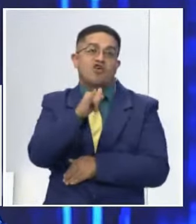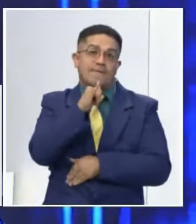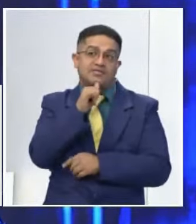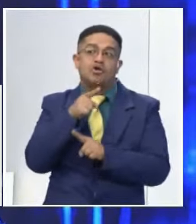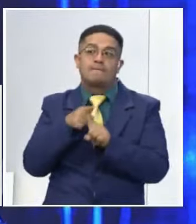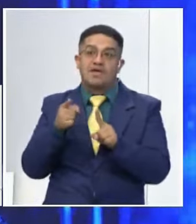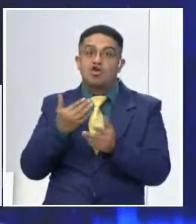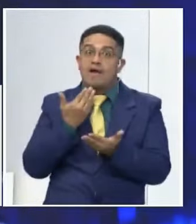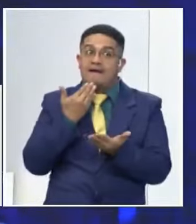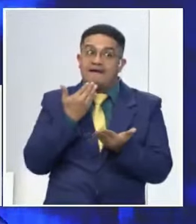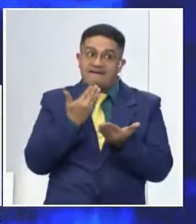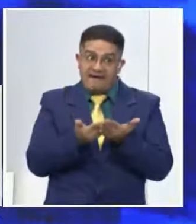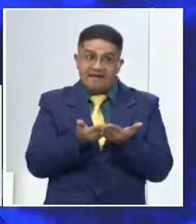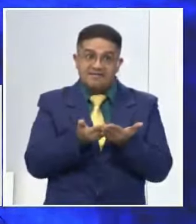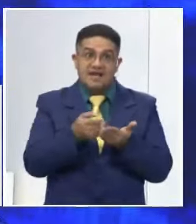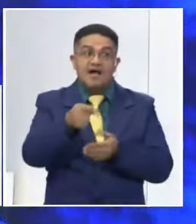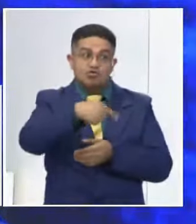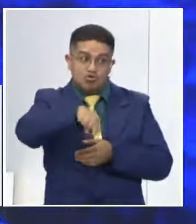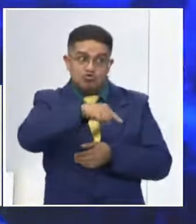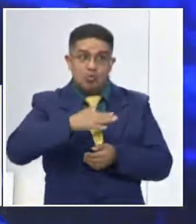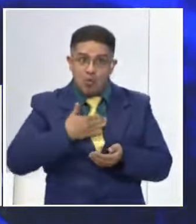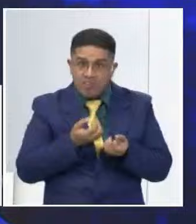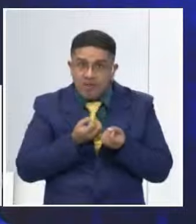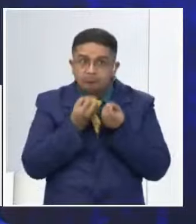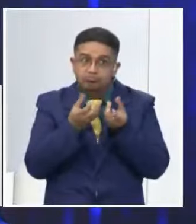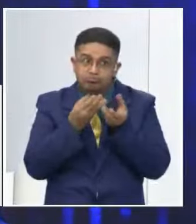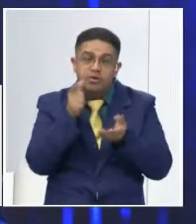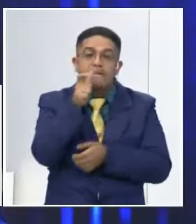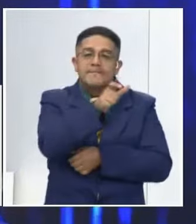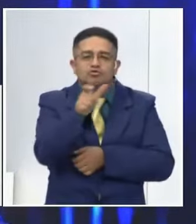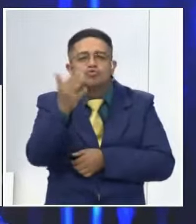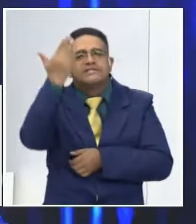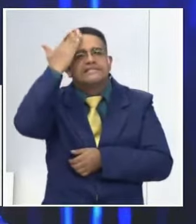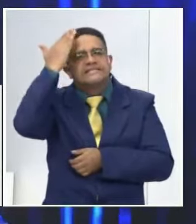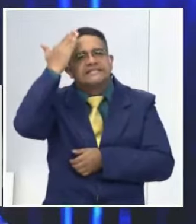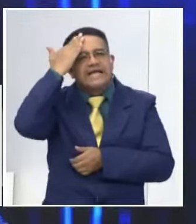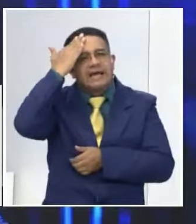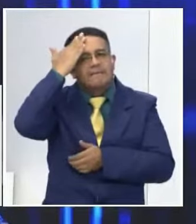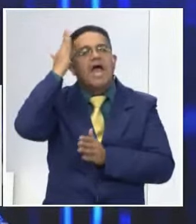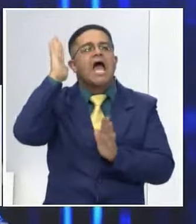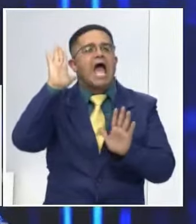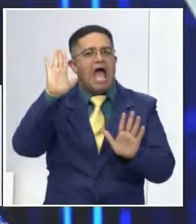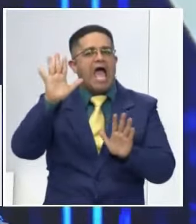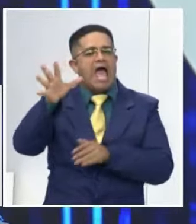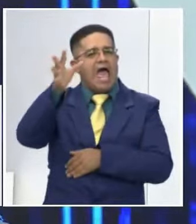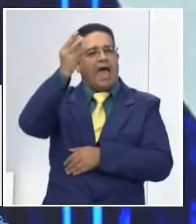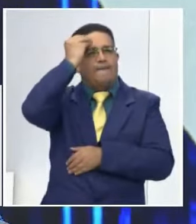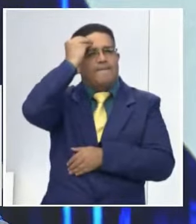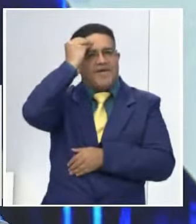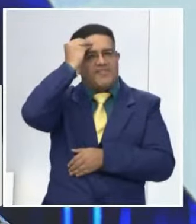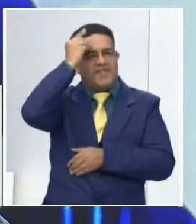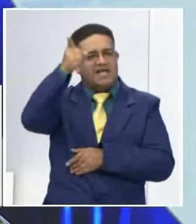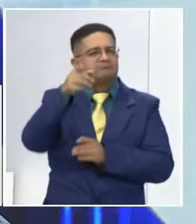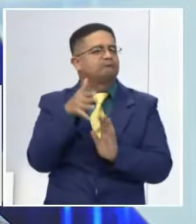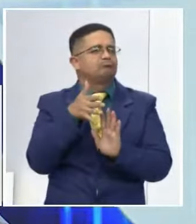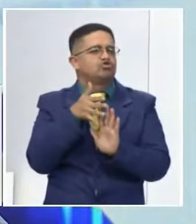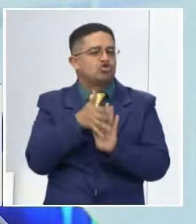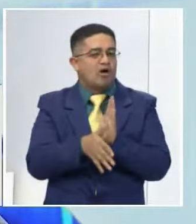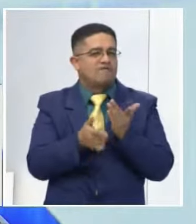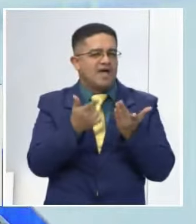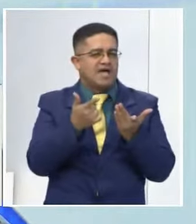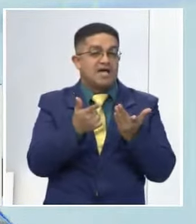estos espacios podemos llevar este tipo de información para que las personas sepan y estén ubicados y tengan nociones de lo que es normal